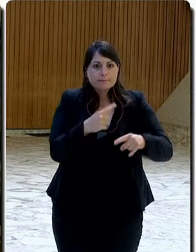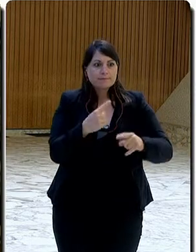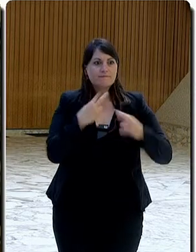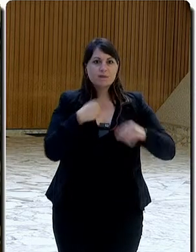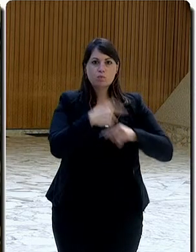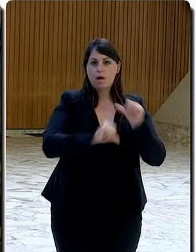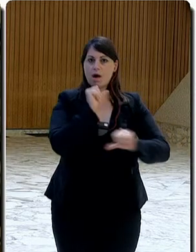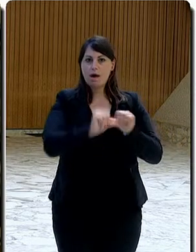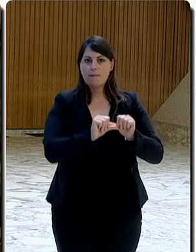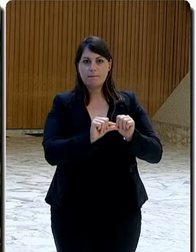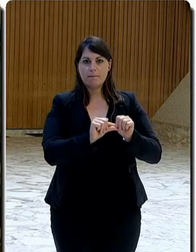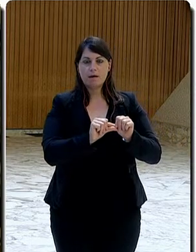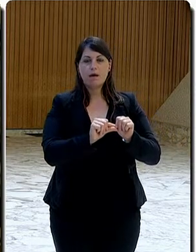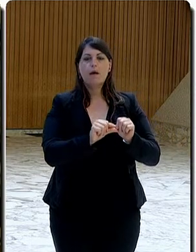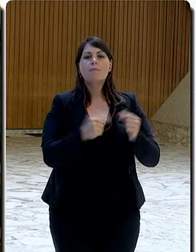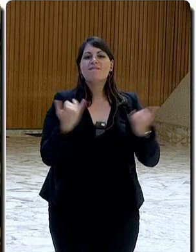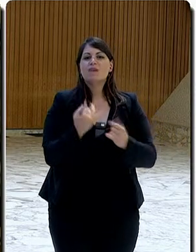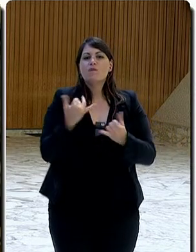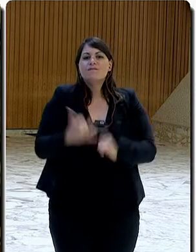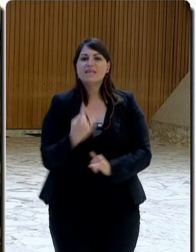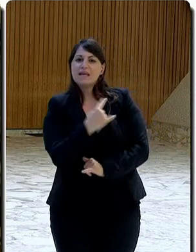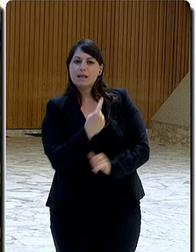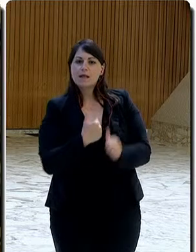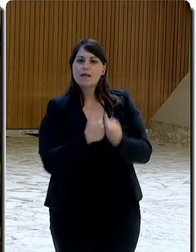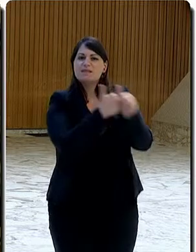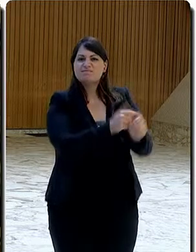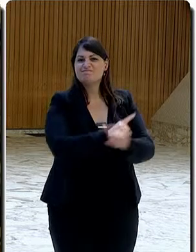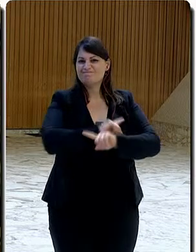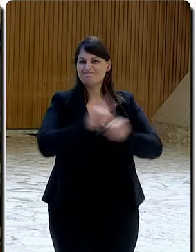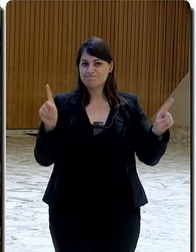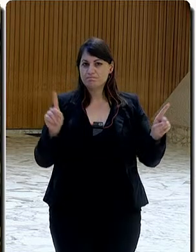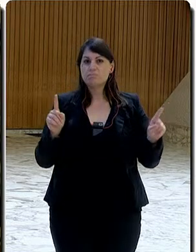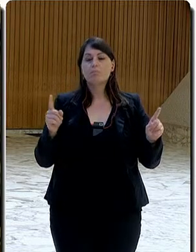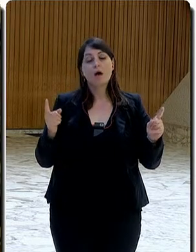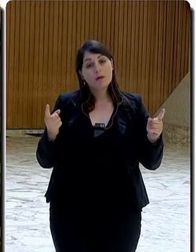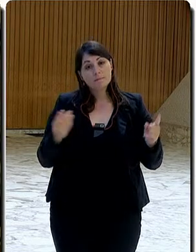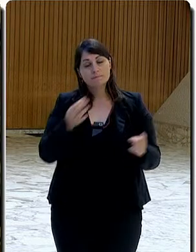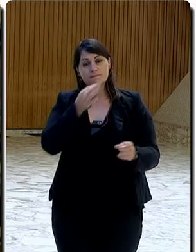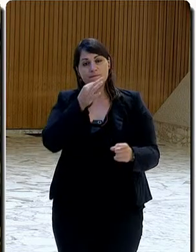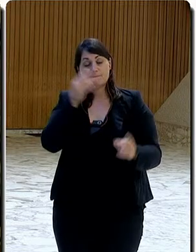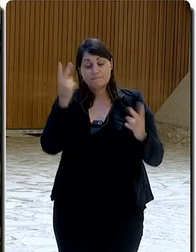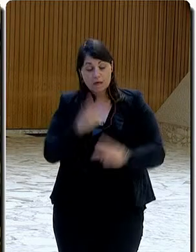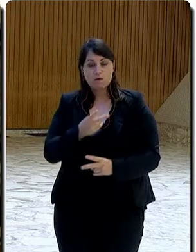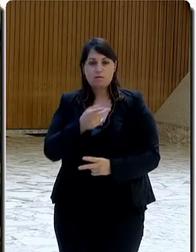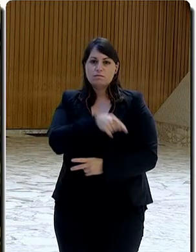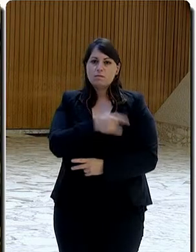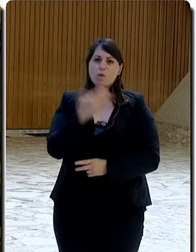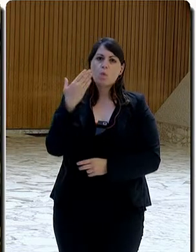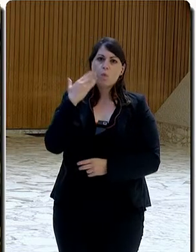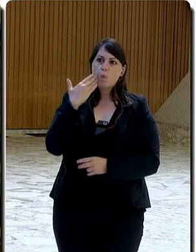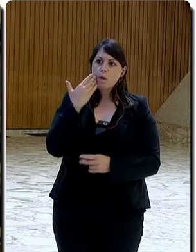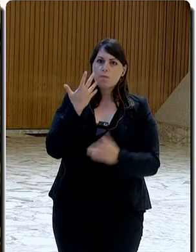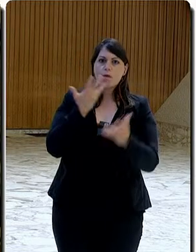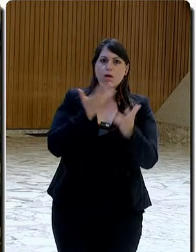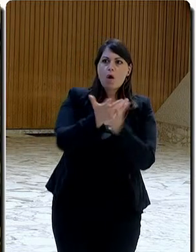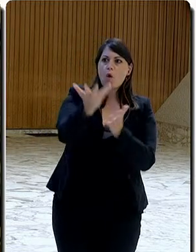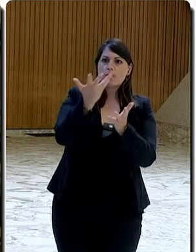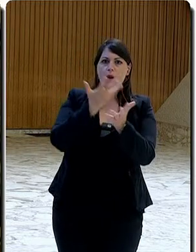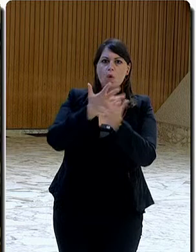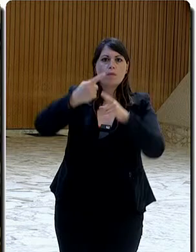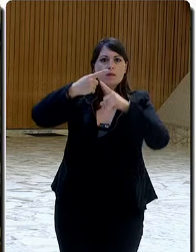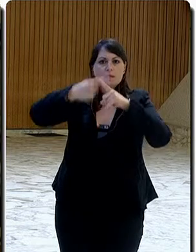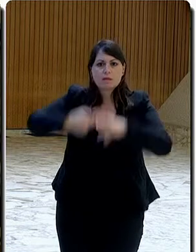todo el apostolado que aquel hombre hizo, no daba resultados aparentes. Pero nunca dejó de hacer